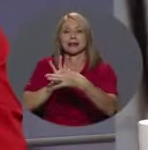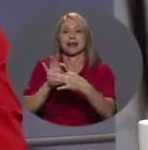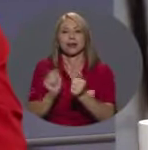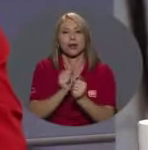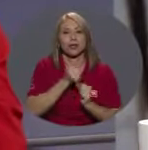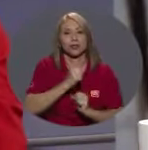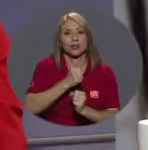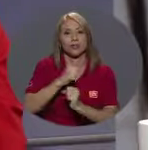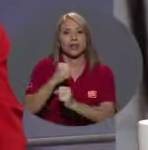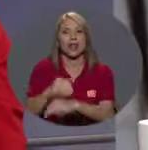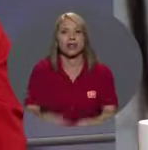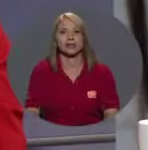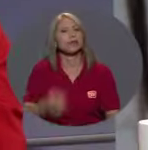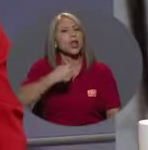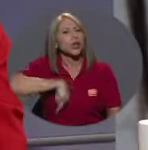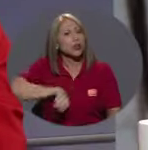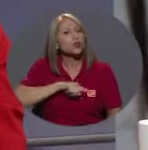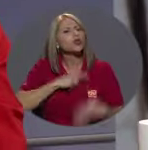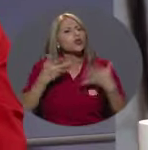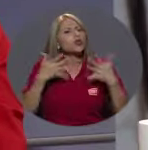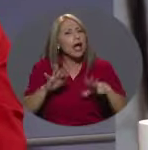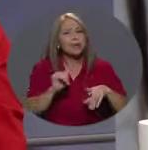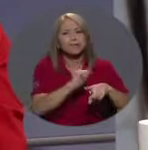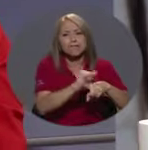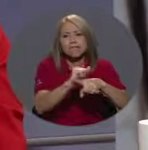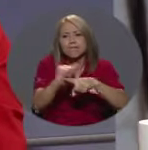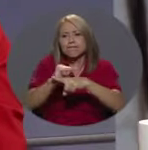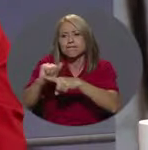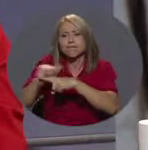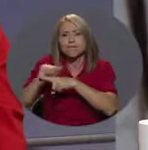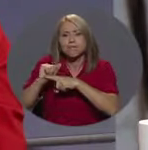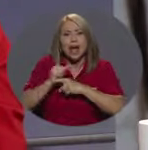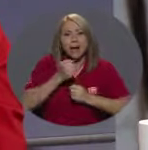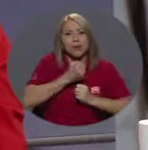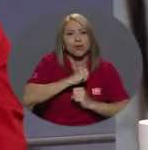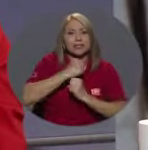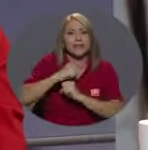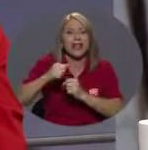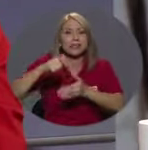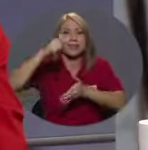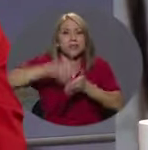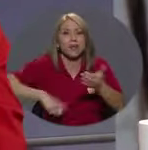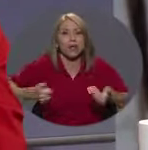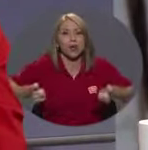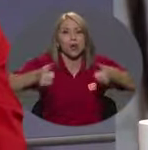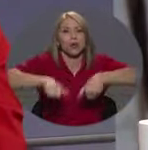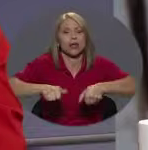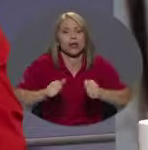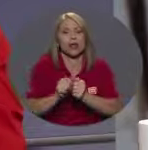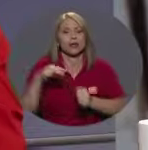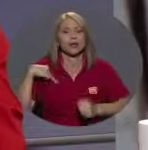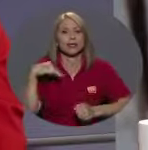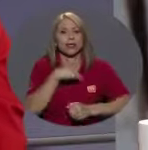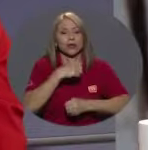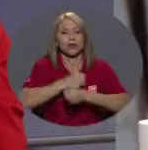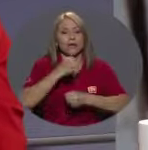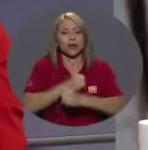municipalidades también. Nosotros hemos capacitado ya a las municipalidades que han firmado convenio con el Ministerio de Trabajo y Seguridad